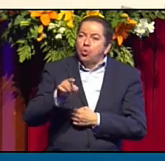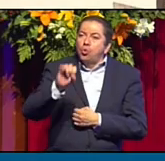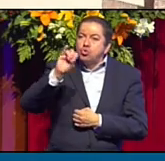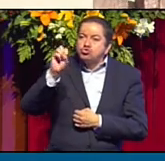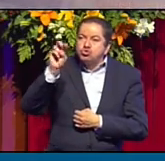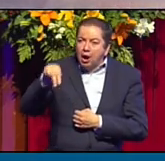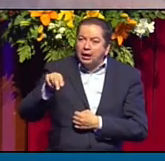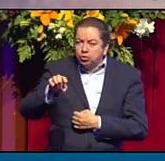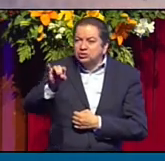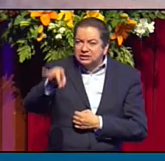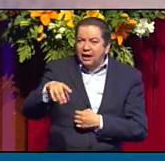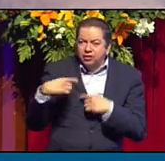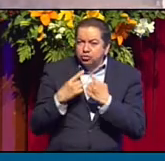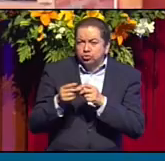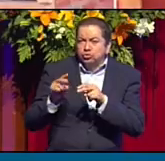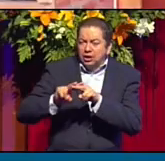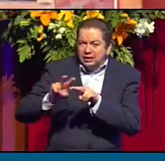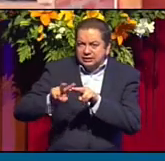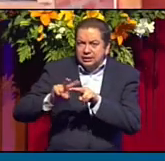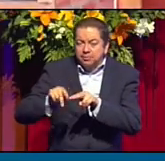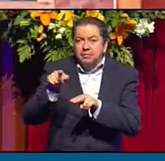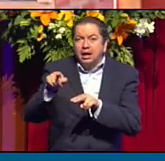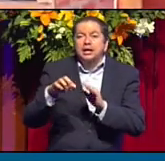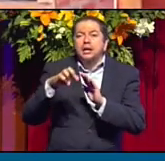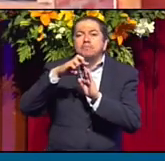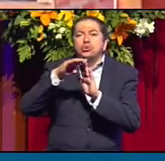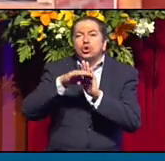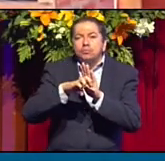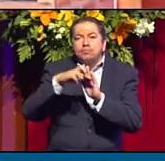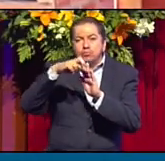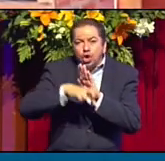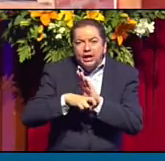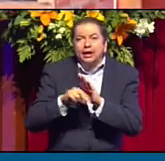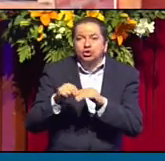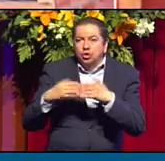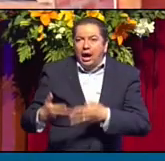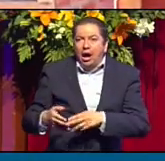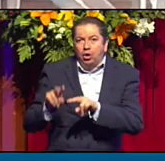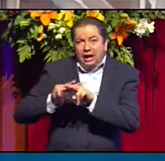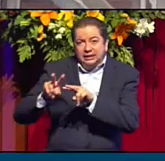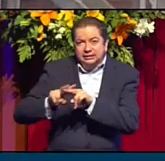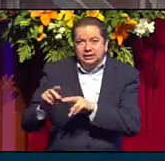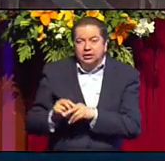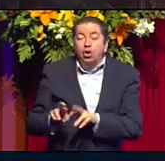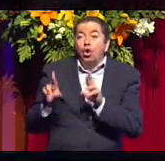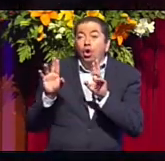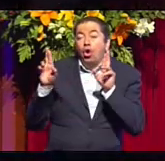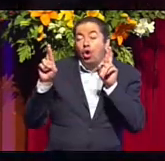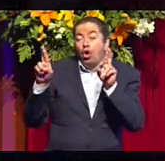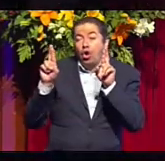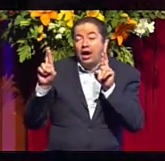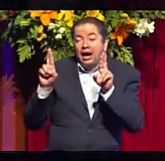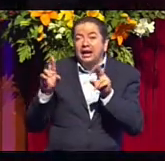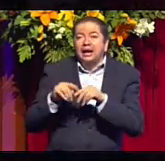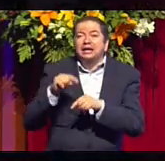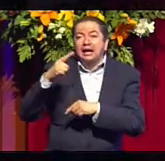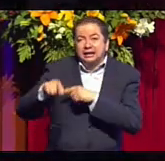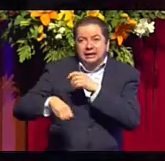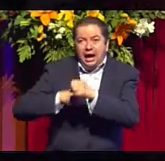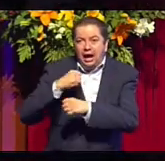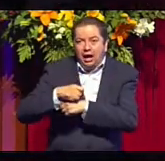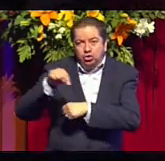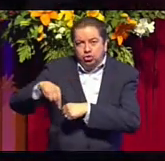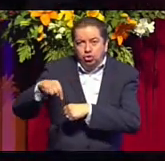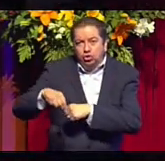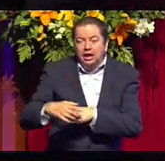sabes, todo lo que tuvimos que hacer para que este programa, para que este proyecto hoy día se esté ejecutando. Esperamos sí o sí que este año la gente